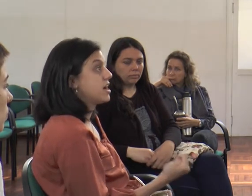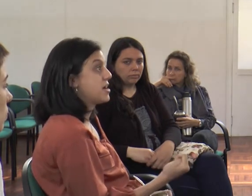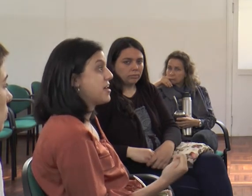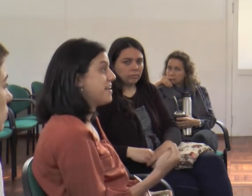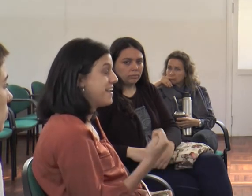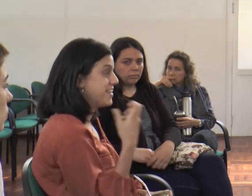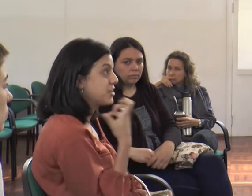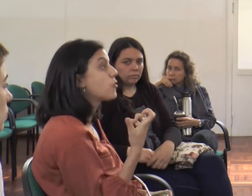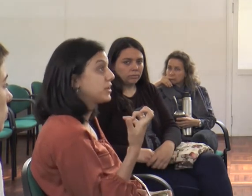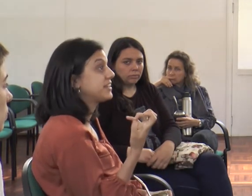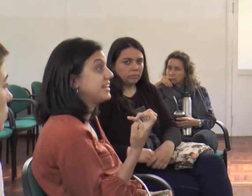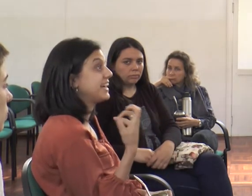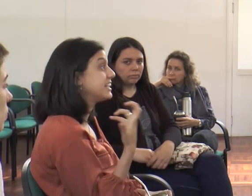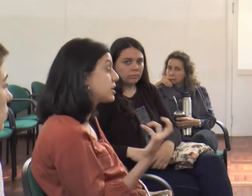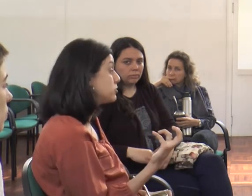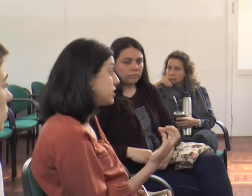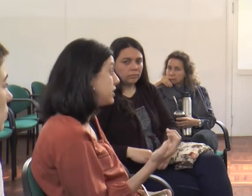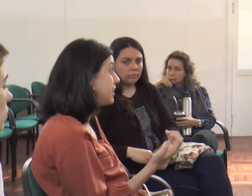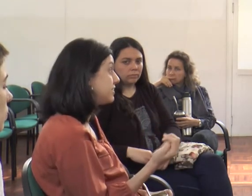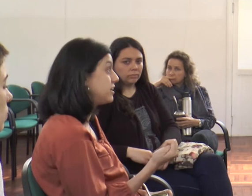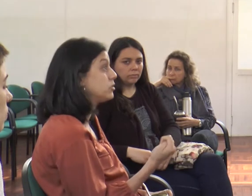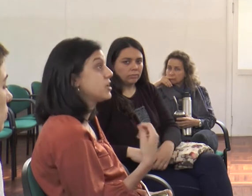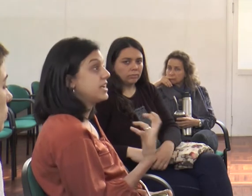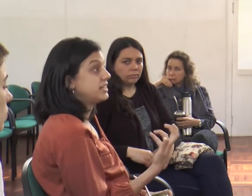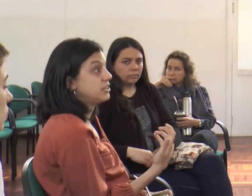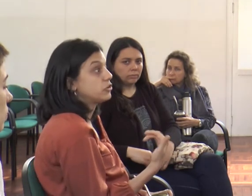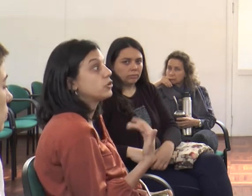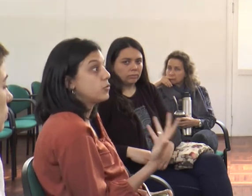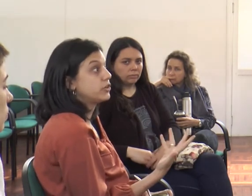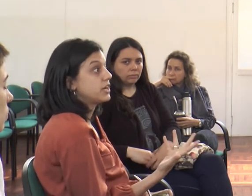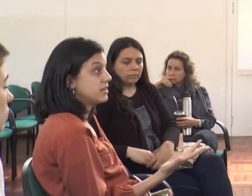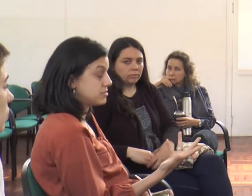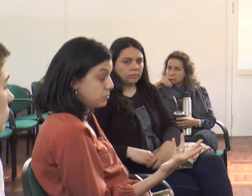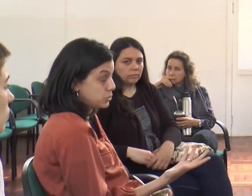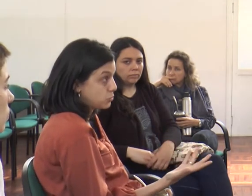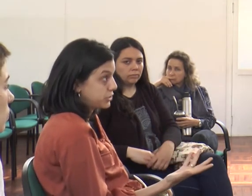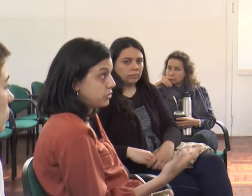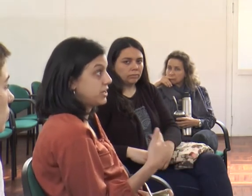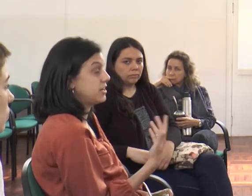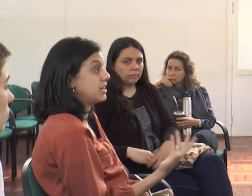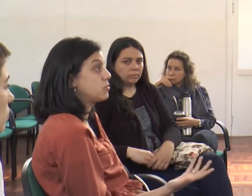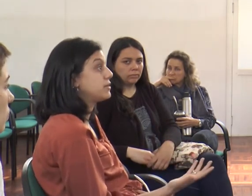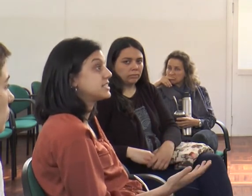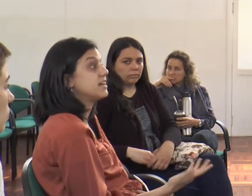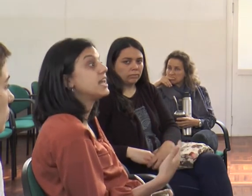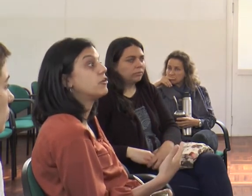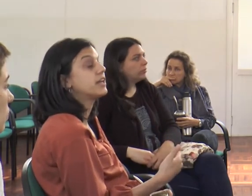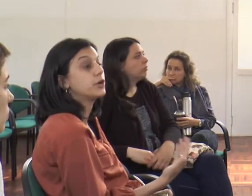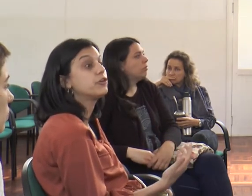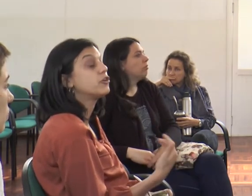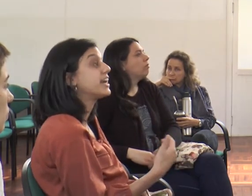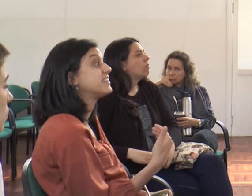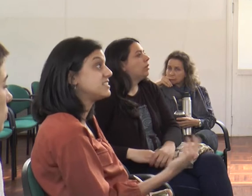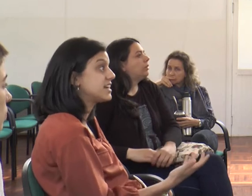lleva a darnos cuenta de la gran responsabilidad que tenemos en el entorno y bueno, y por supuesto en la universidad a la